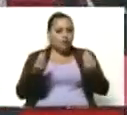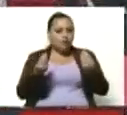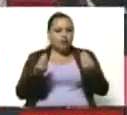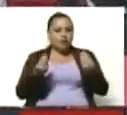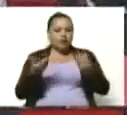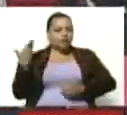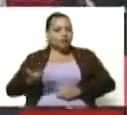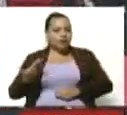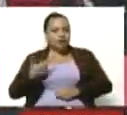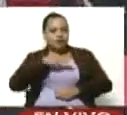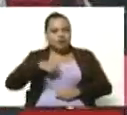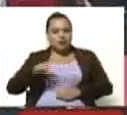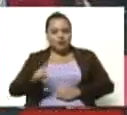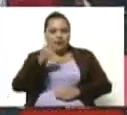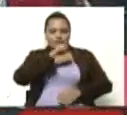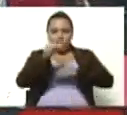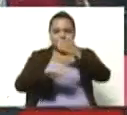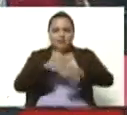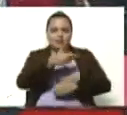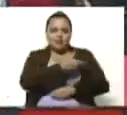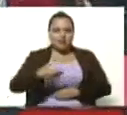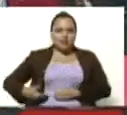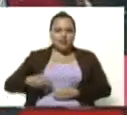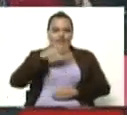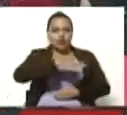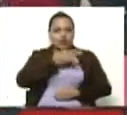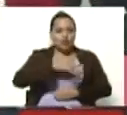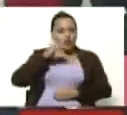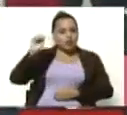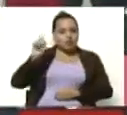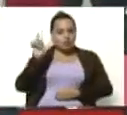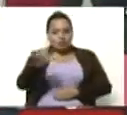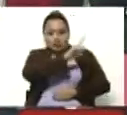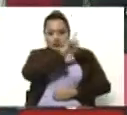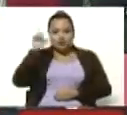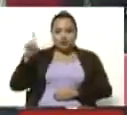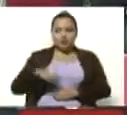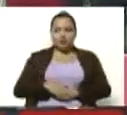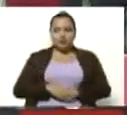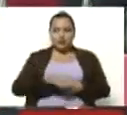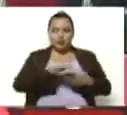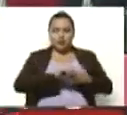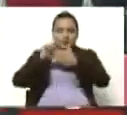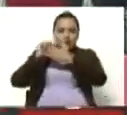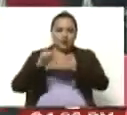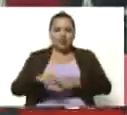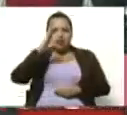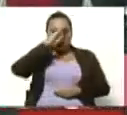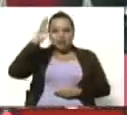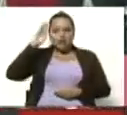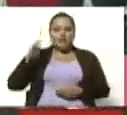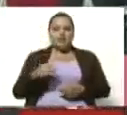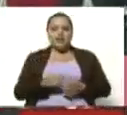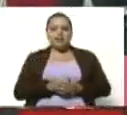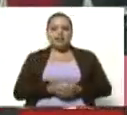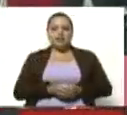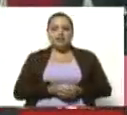para nuestro primer vicepresidente del partido socialista Unido de Venezuela El capitán diosdado cabello